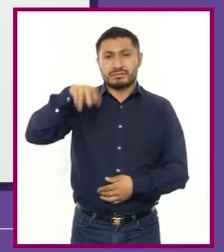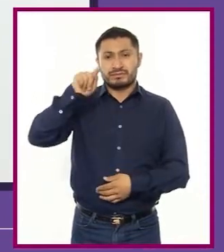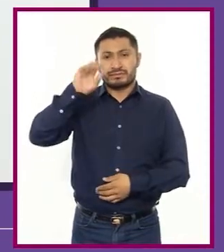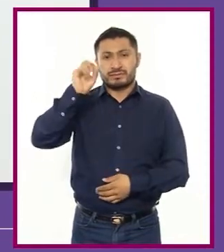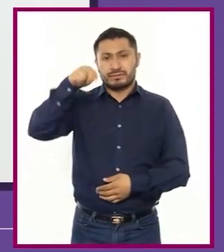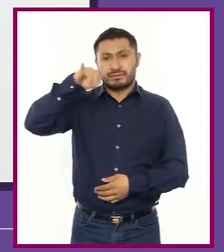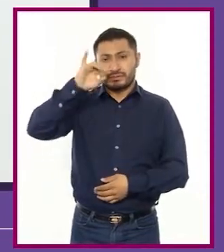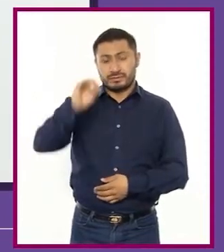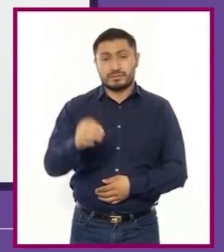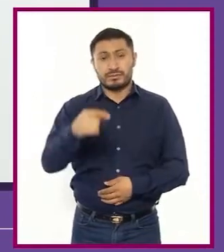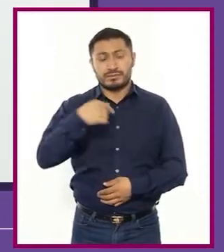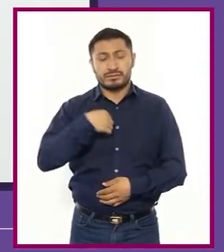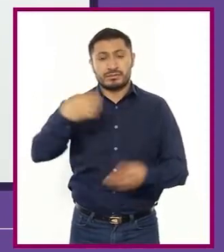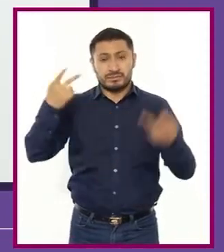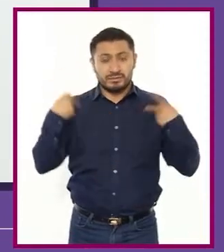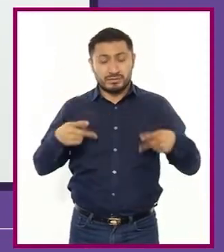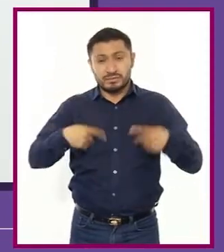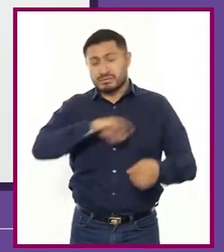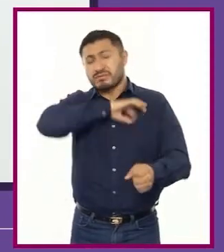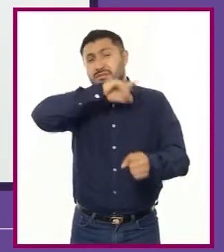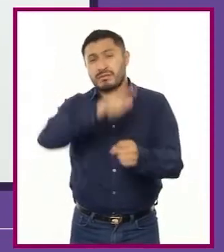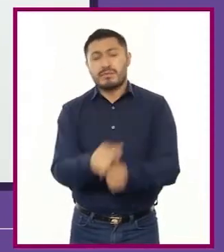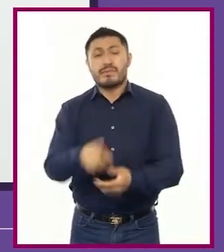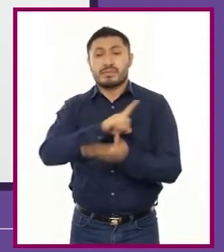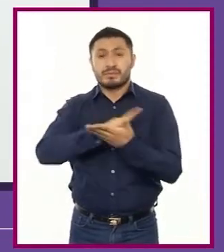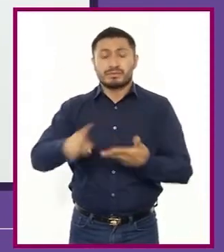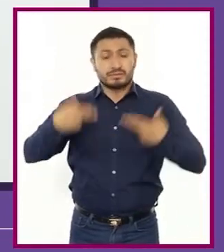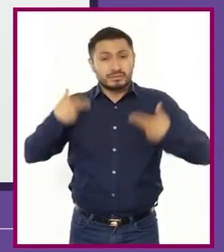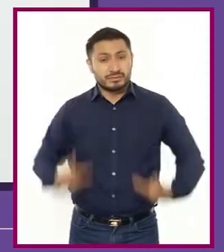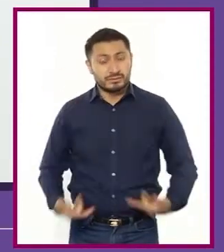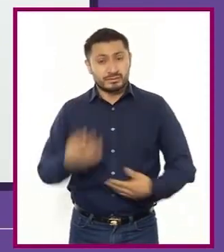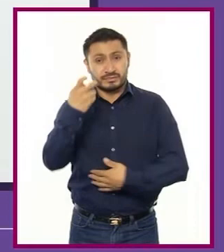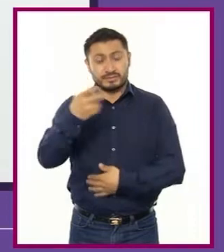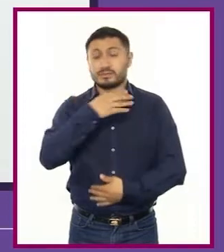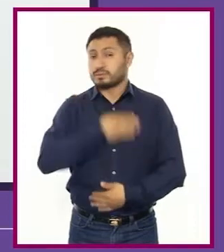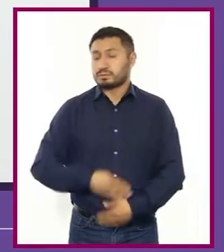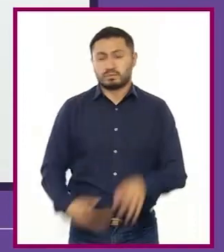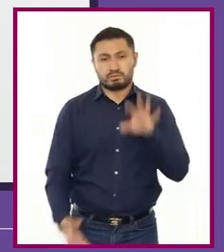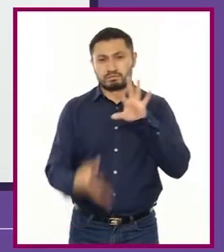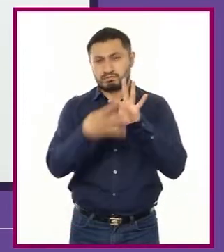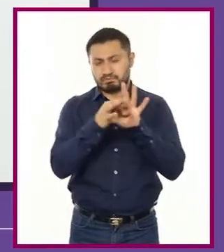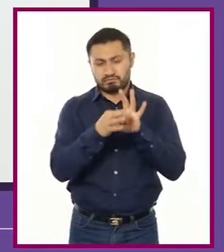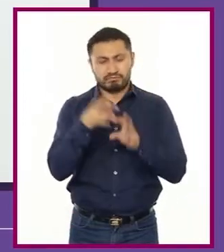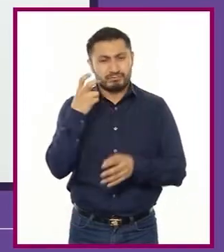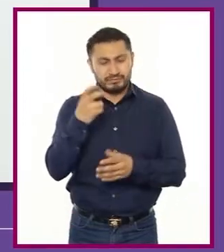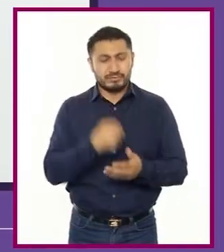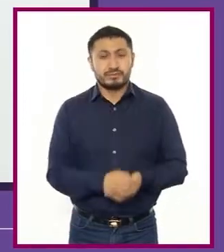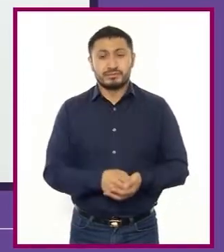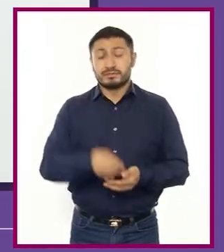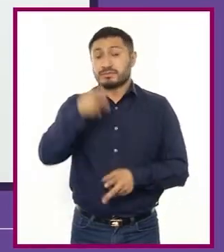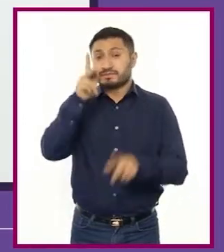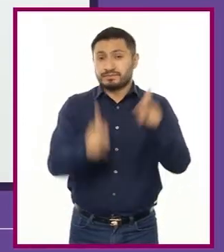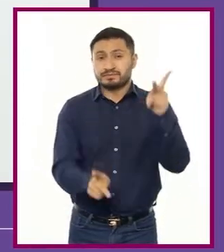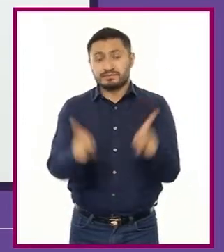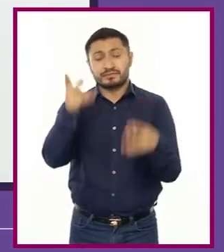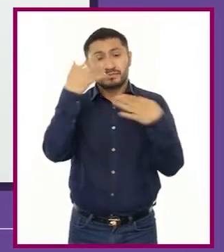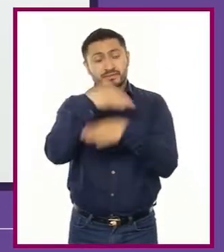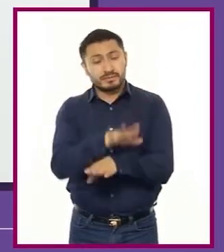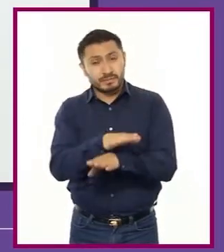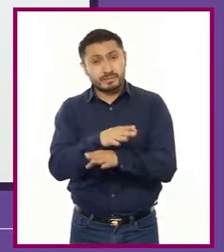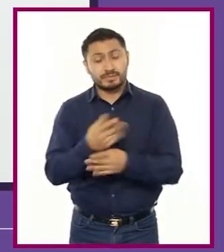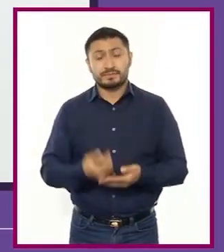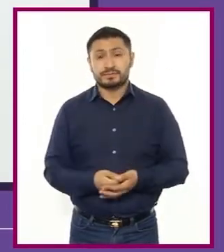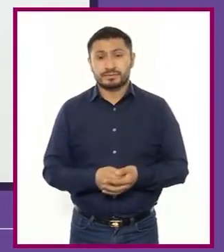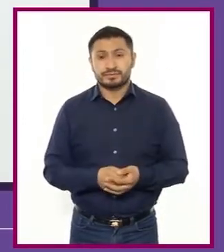Ugalde, especialista en los temas de derechos humanos y justicia. Y vamos a hablar sobre el